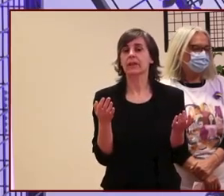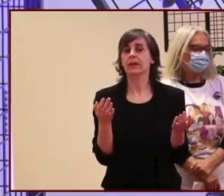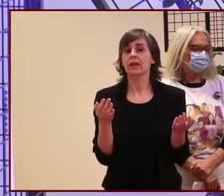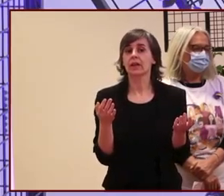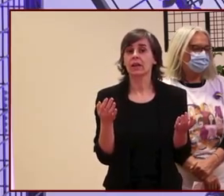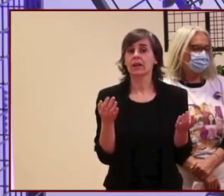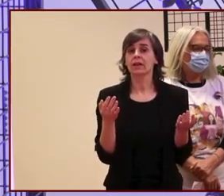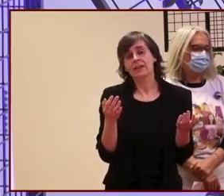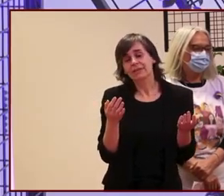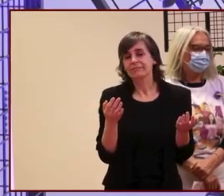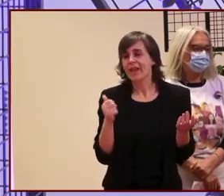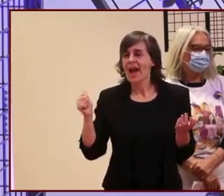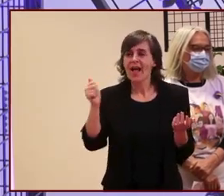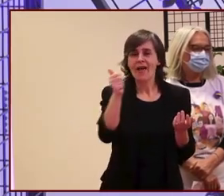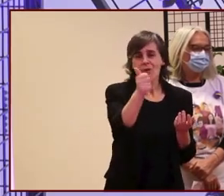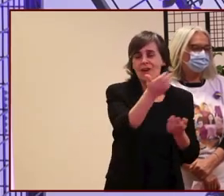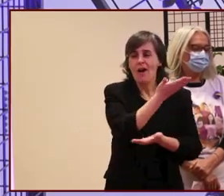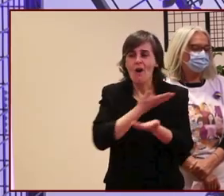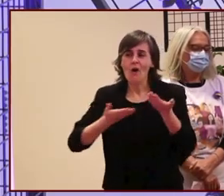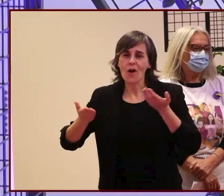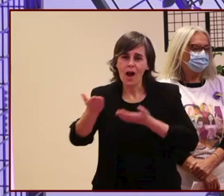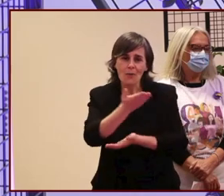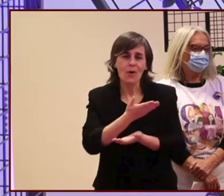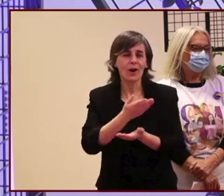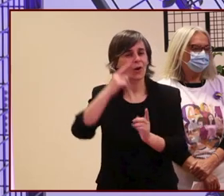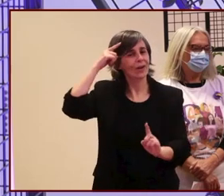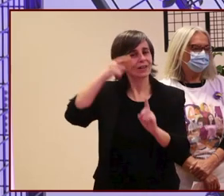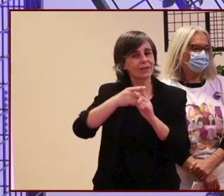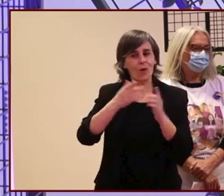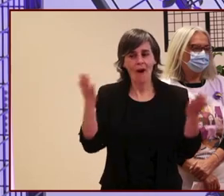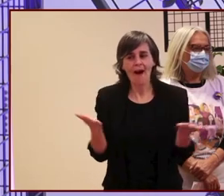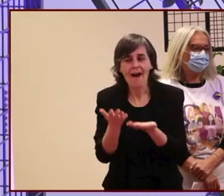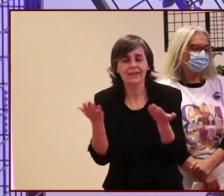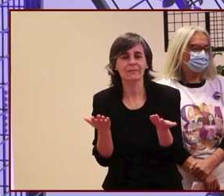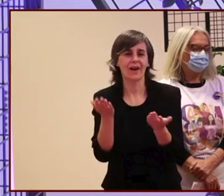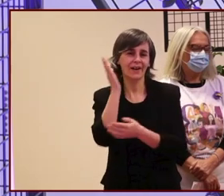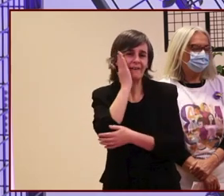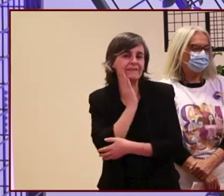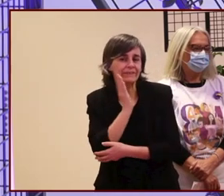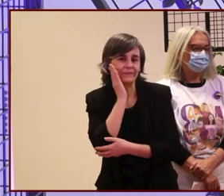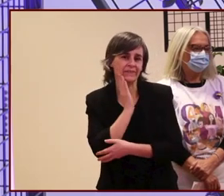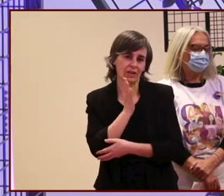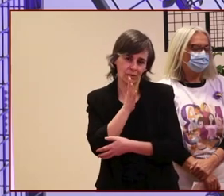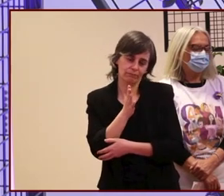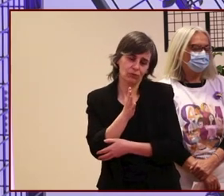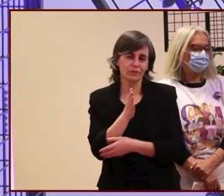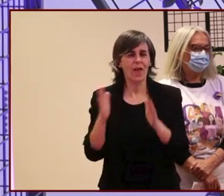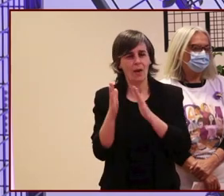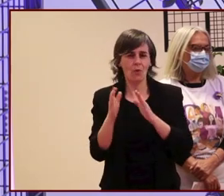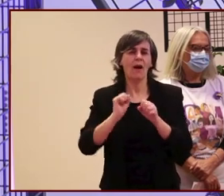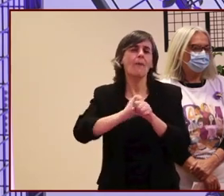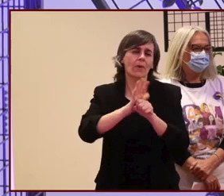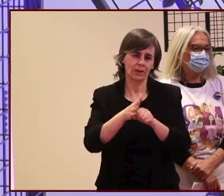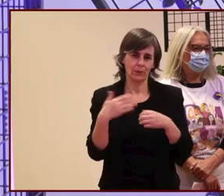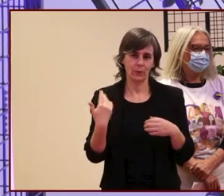y arropándonos dándonos aliento no una pandemia que vamos pasando entonces